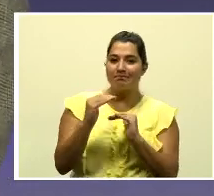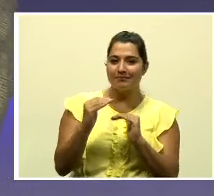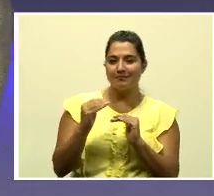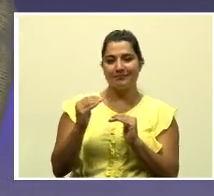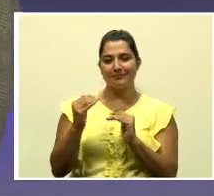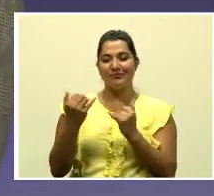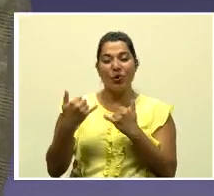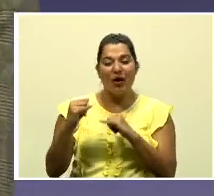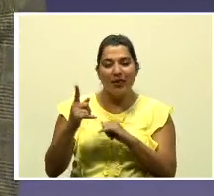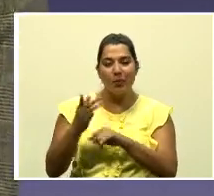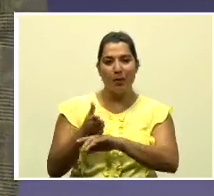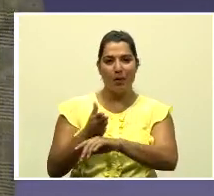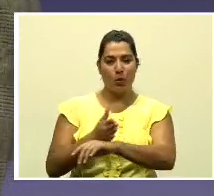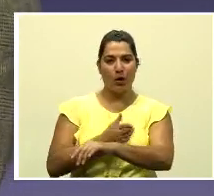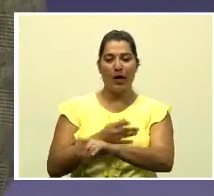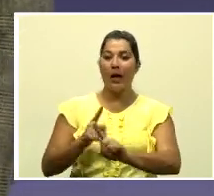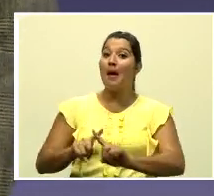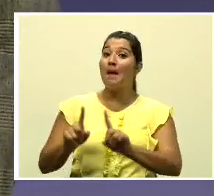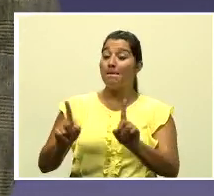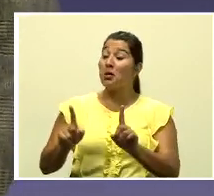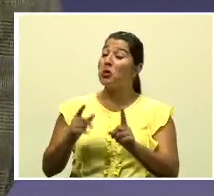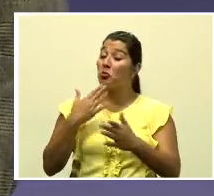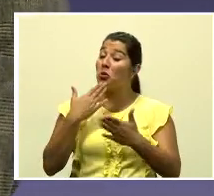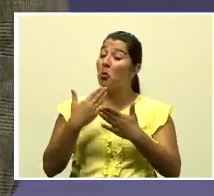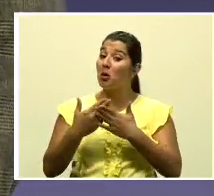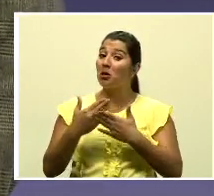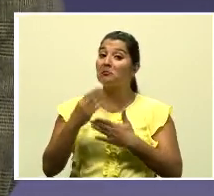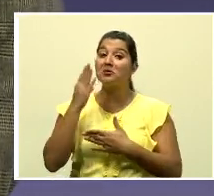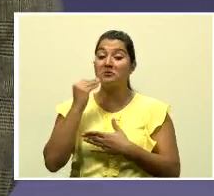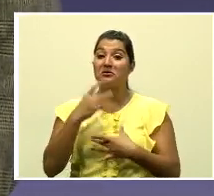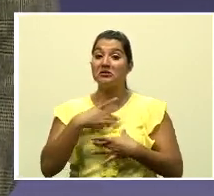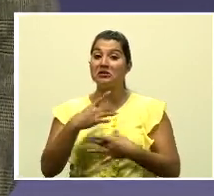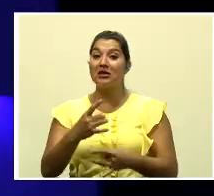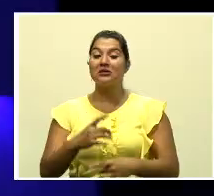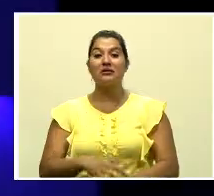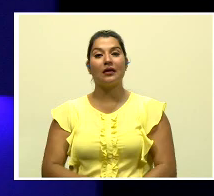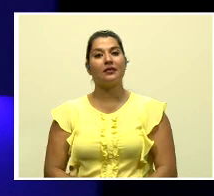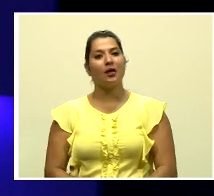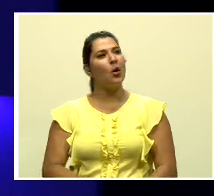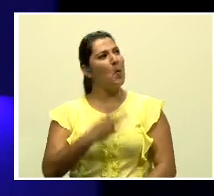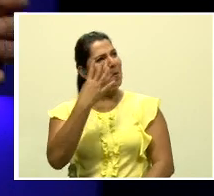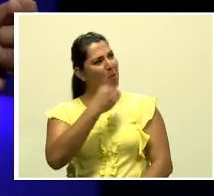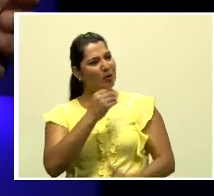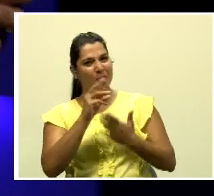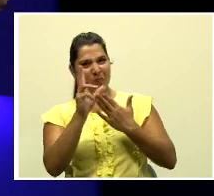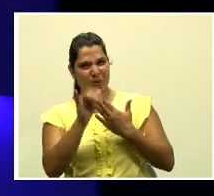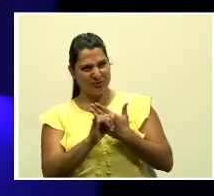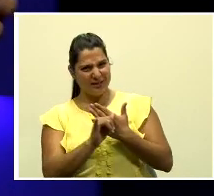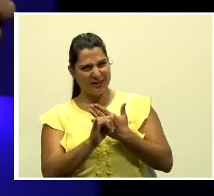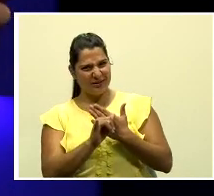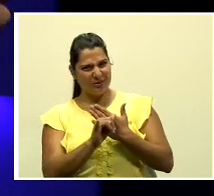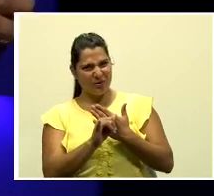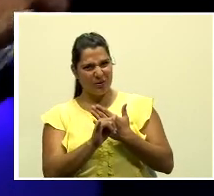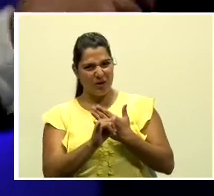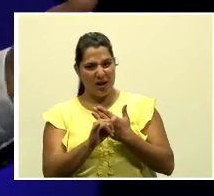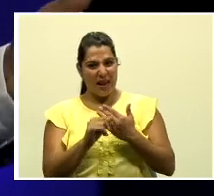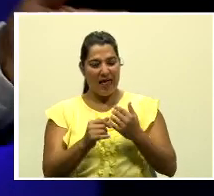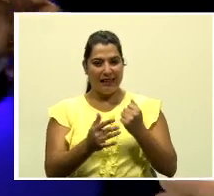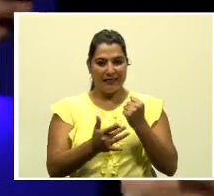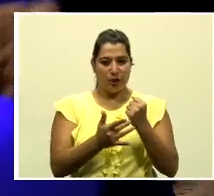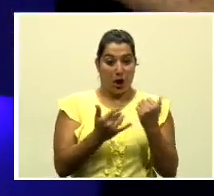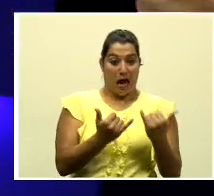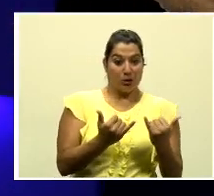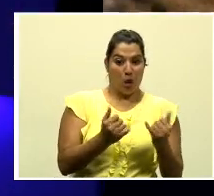afinar, ¿verdad? Pero ha sido una experiencia interesante, por supuesto. Muy lindo proyecto, digo, conectar esos dos momentos de la